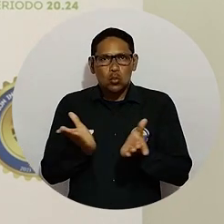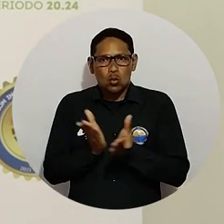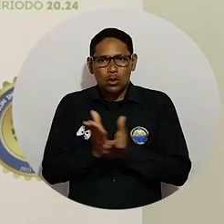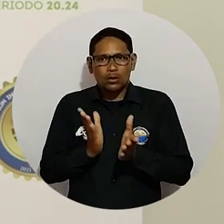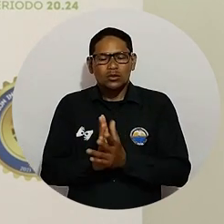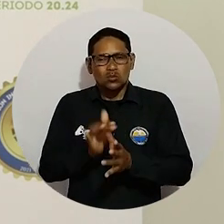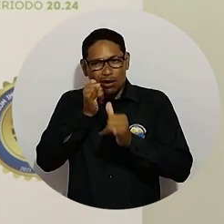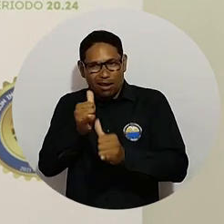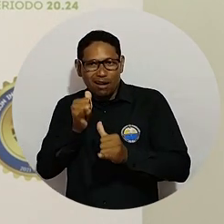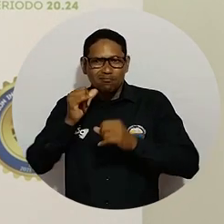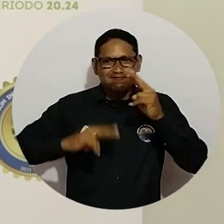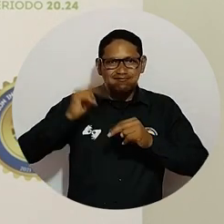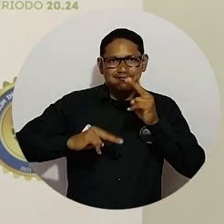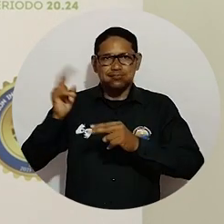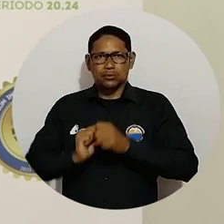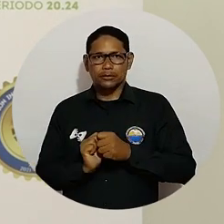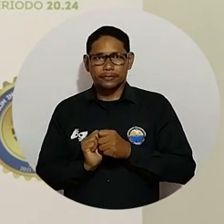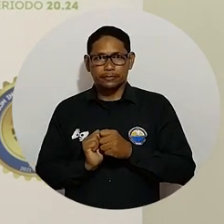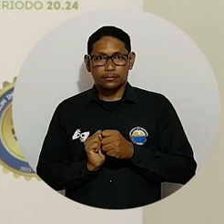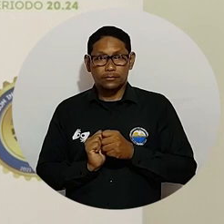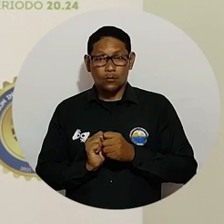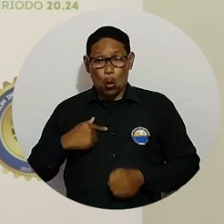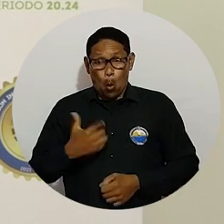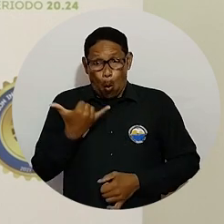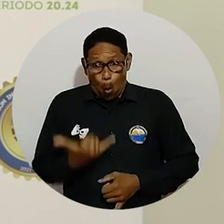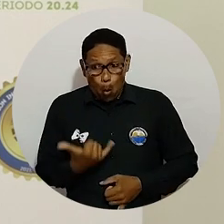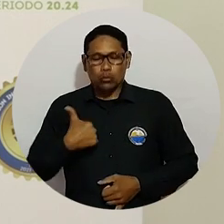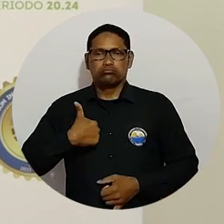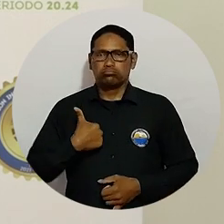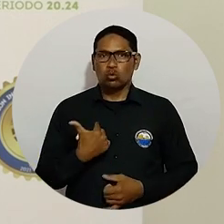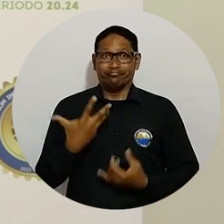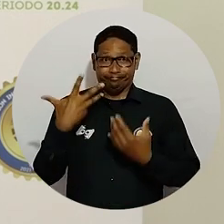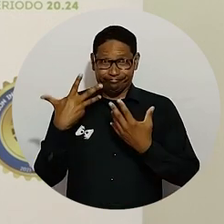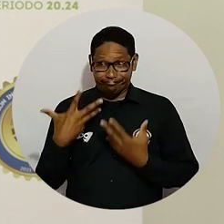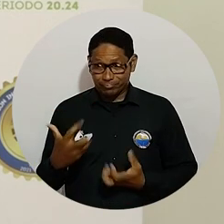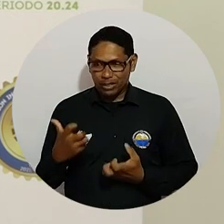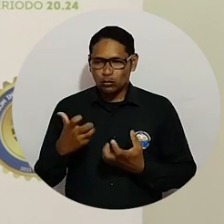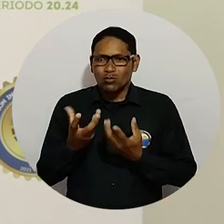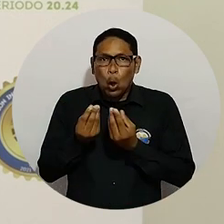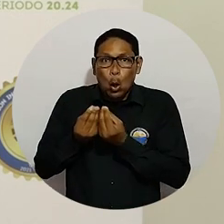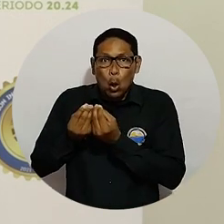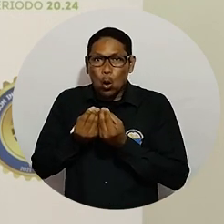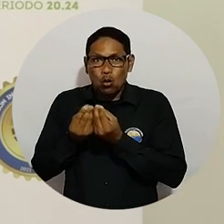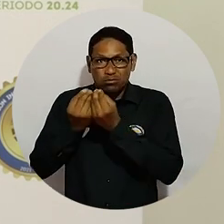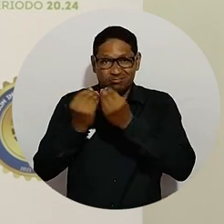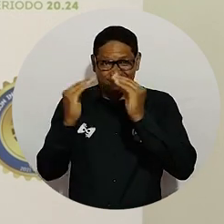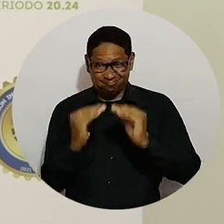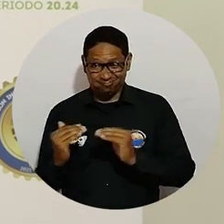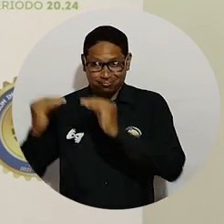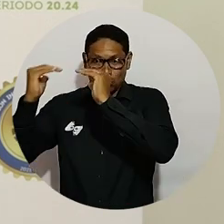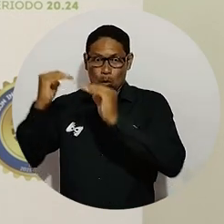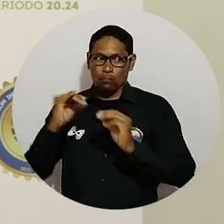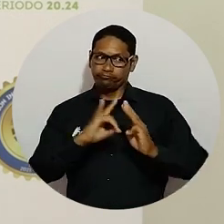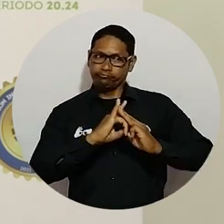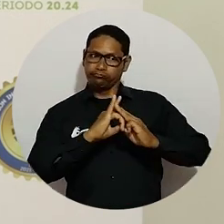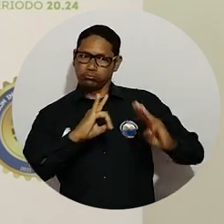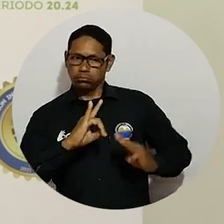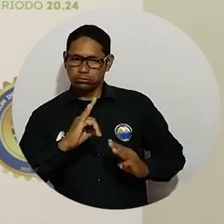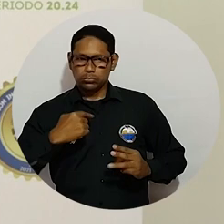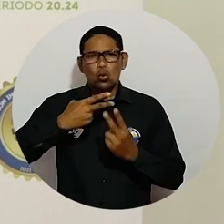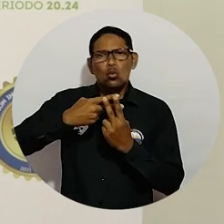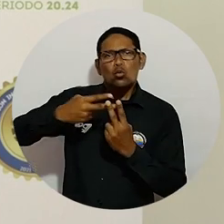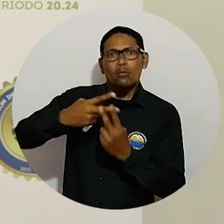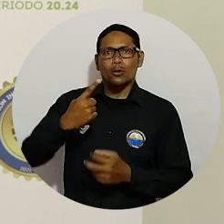y hoy estoy aspirando al Consejo Académico de esta honorable institución. Somos el número uno en el tarjetón.